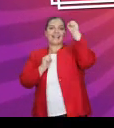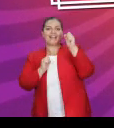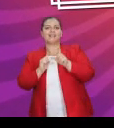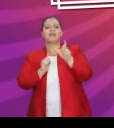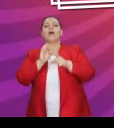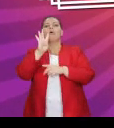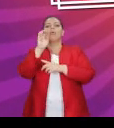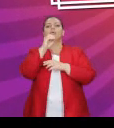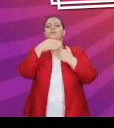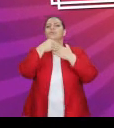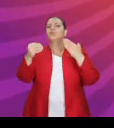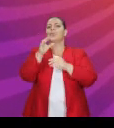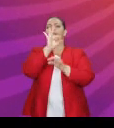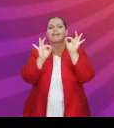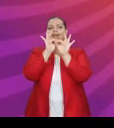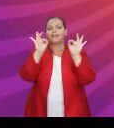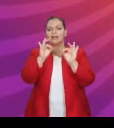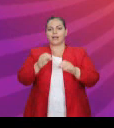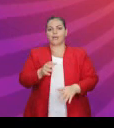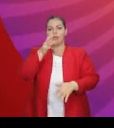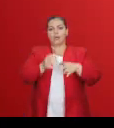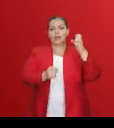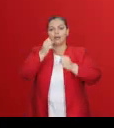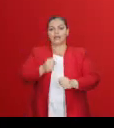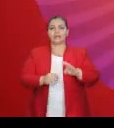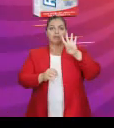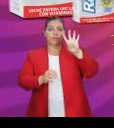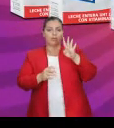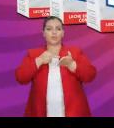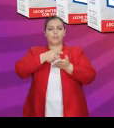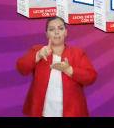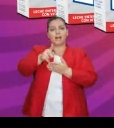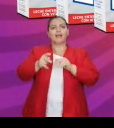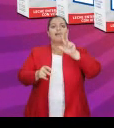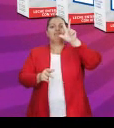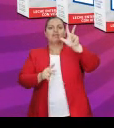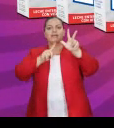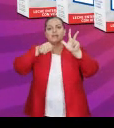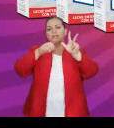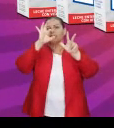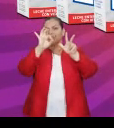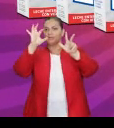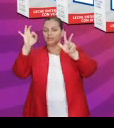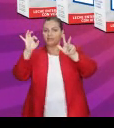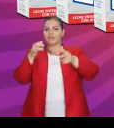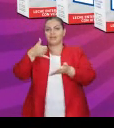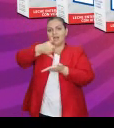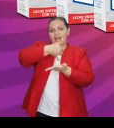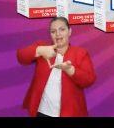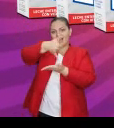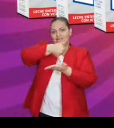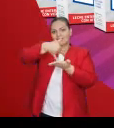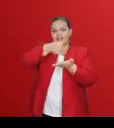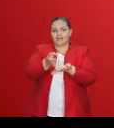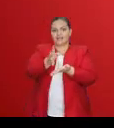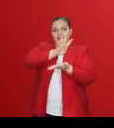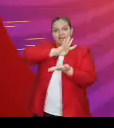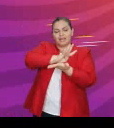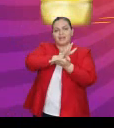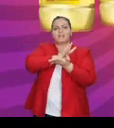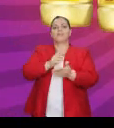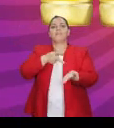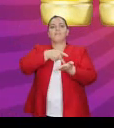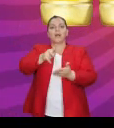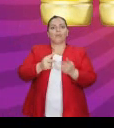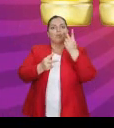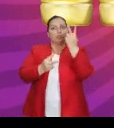de $400 cada una. Son 100 ganadores. Leche Rey Leche, un litro Tetra Pak por 4 unidades a $3.99. Aceite